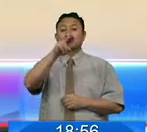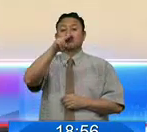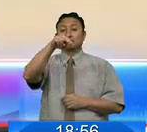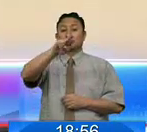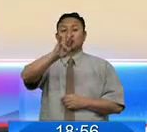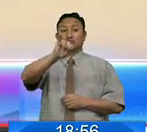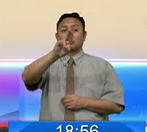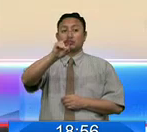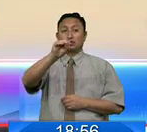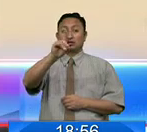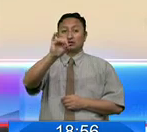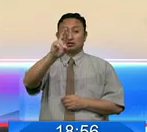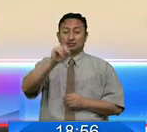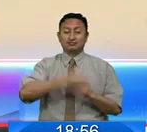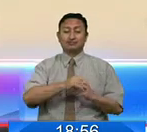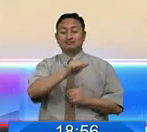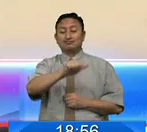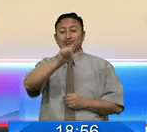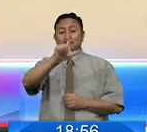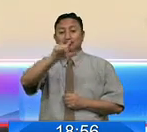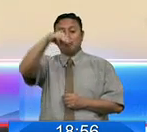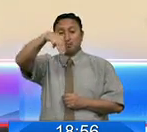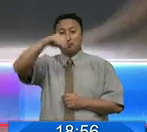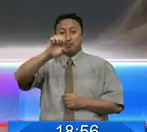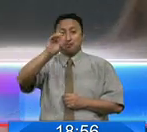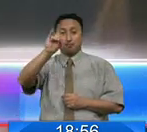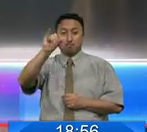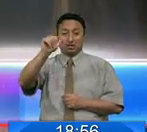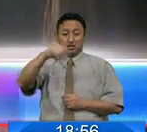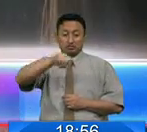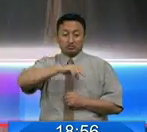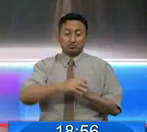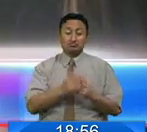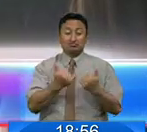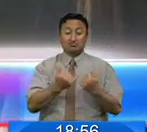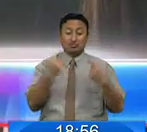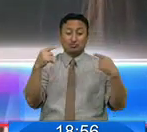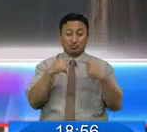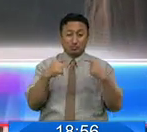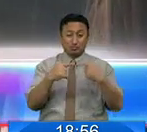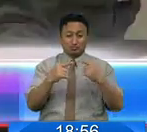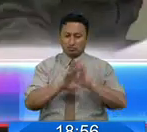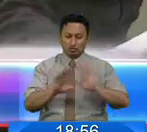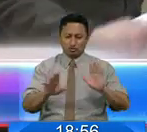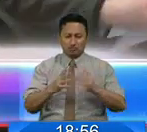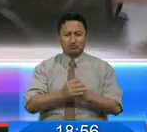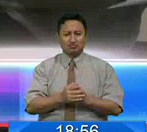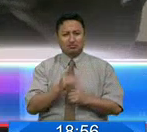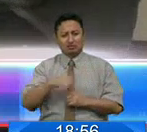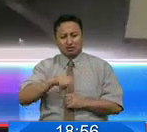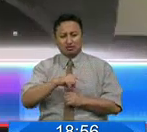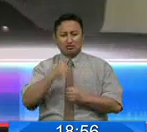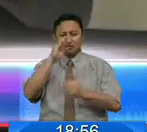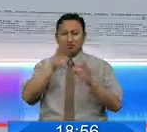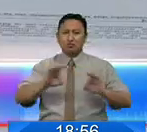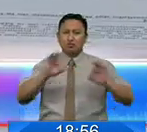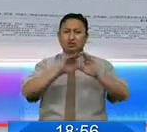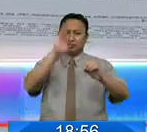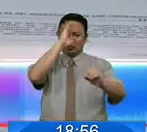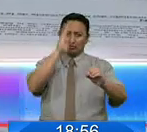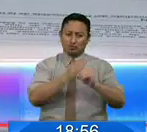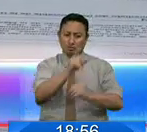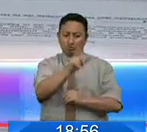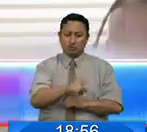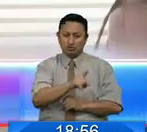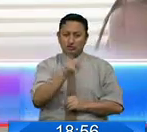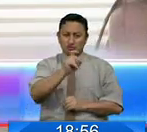y sofía almeida quienes consideran que se debe superar las discrepancias internas y centrar el trabajo en respuestas a la